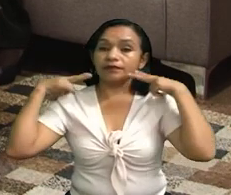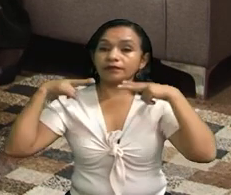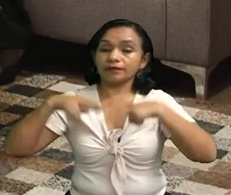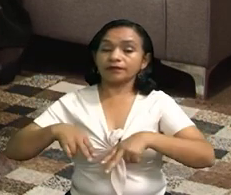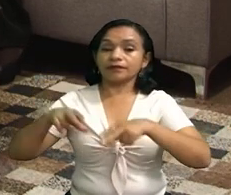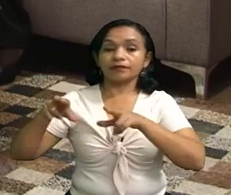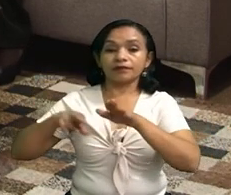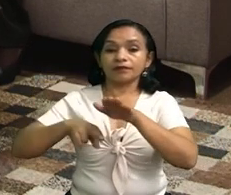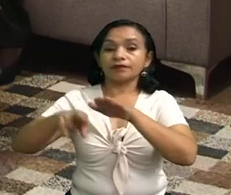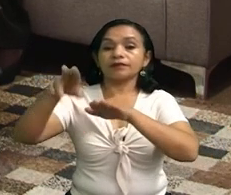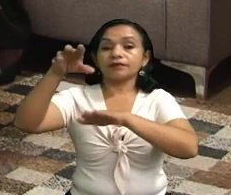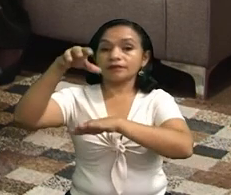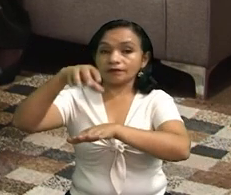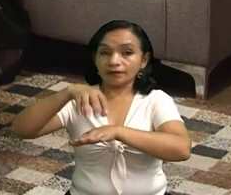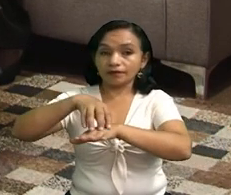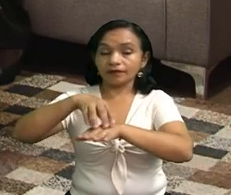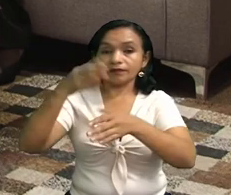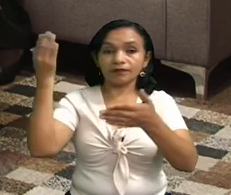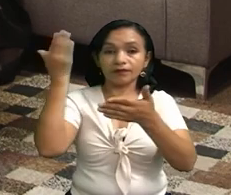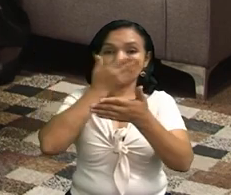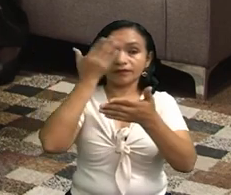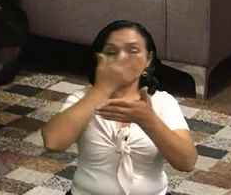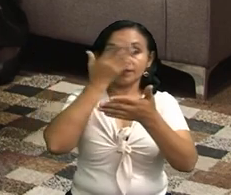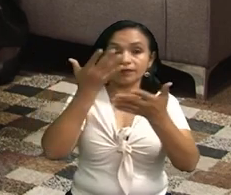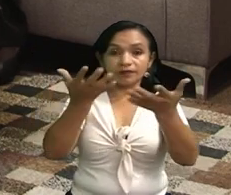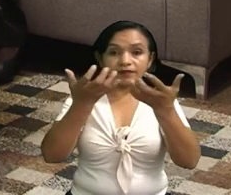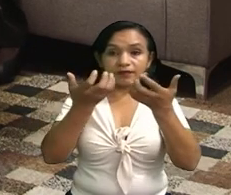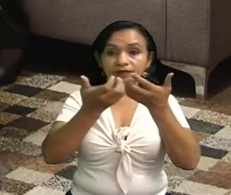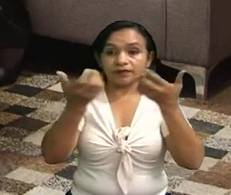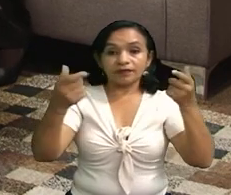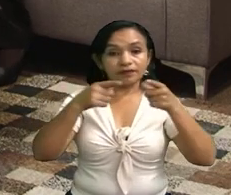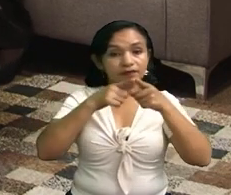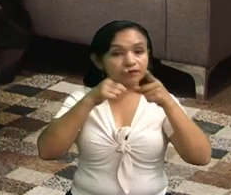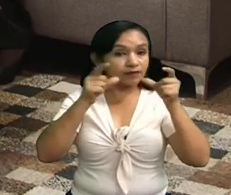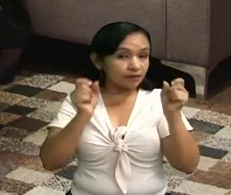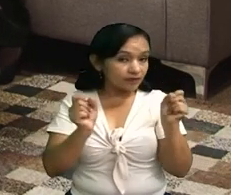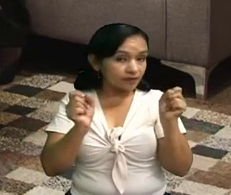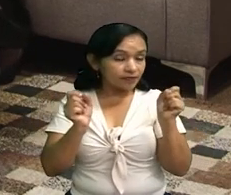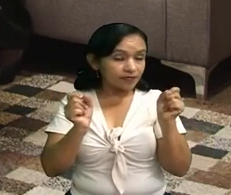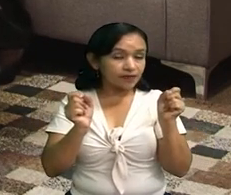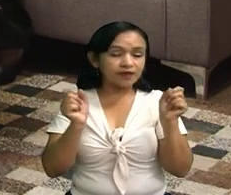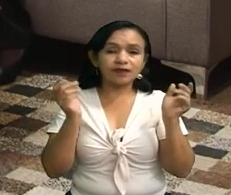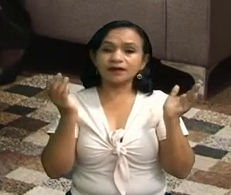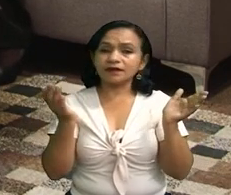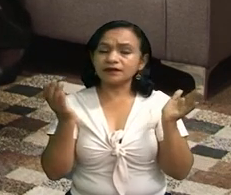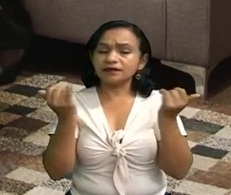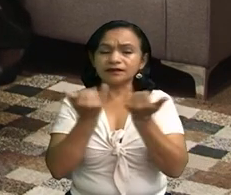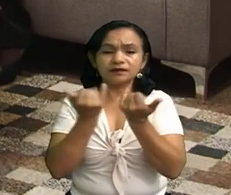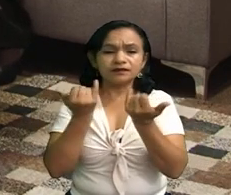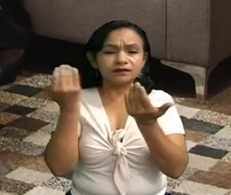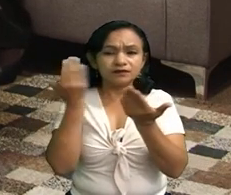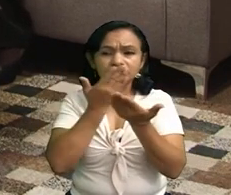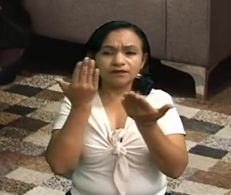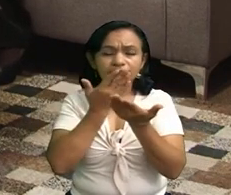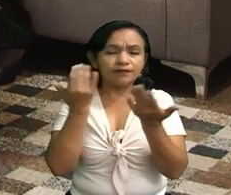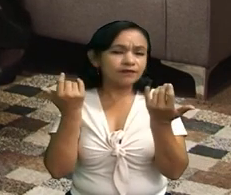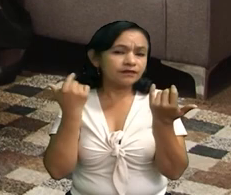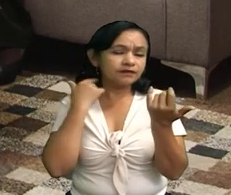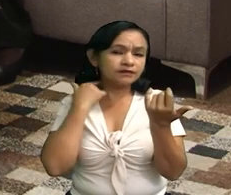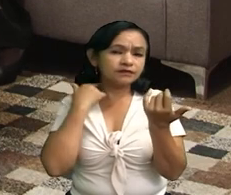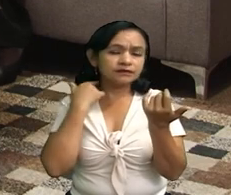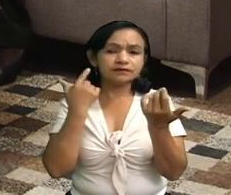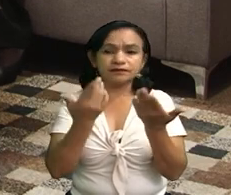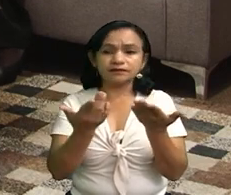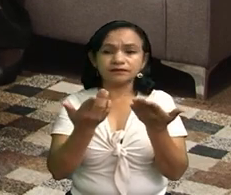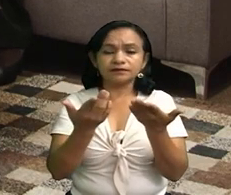Río San Juan. Aunque la carrera que estén o deseen optar esté en Managua. Es que generalmente las carreras, sí, porque nosotros tenemos,